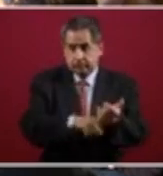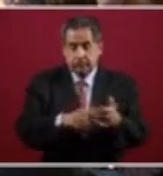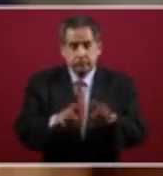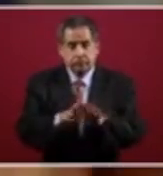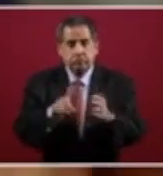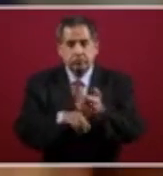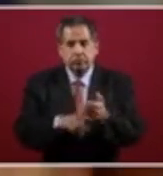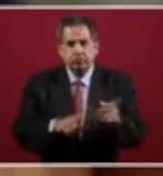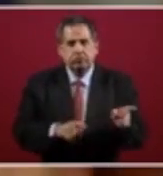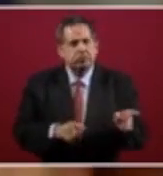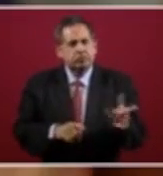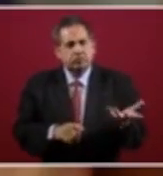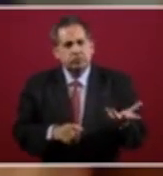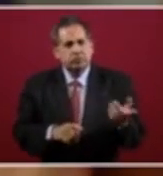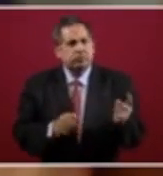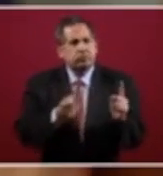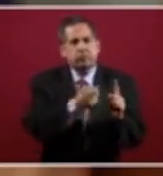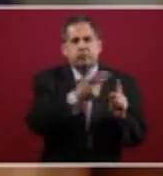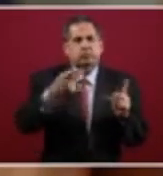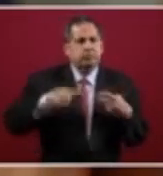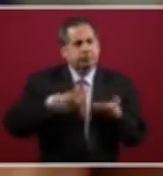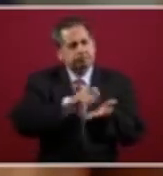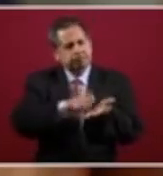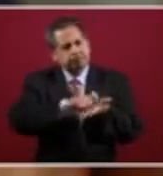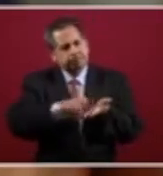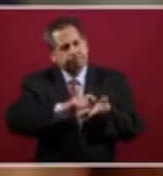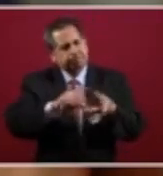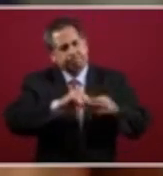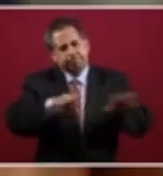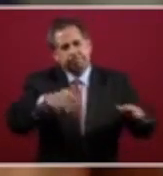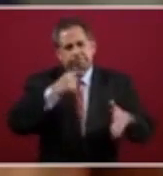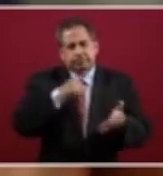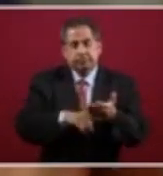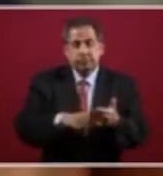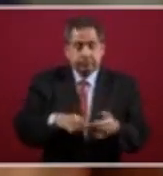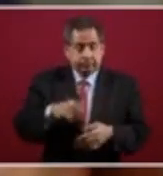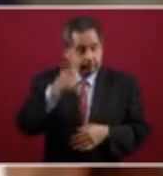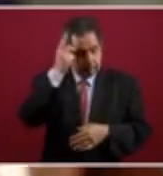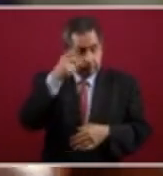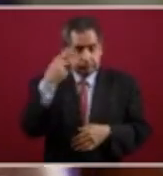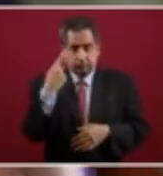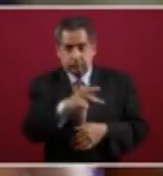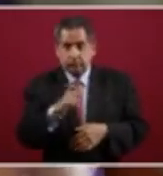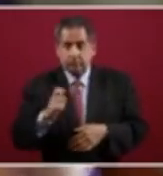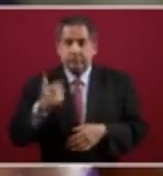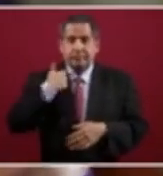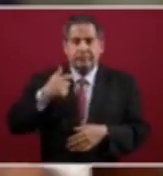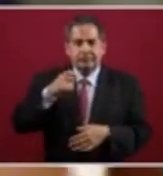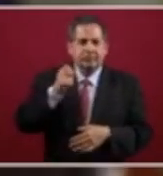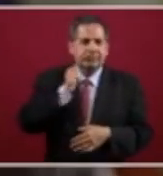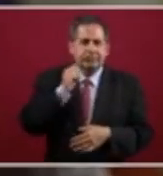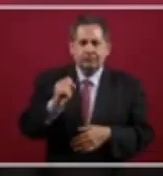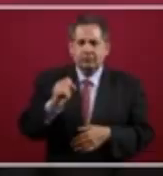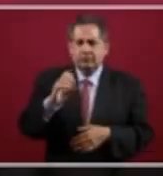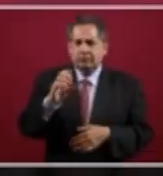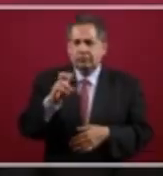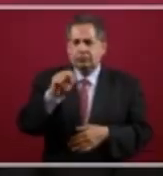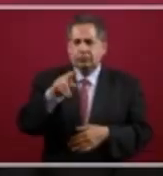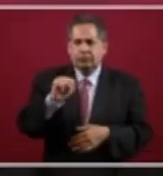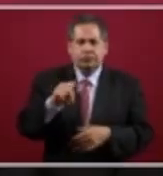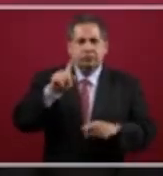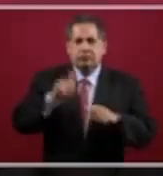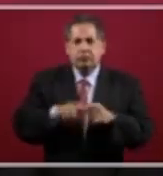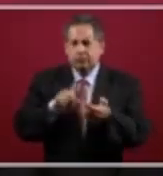un político. Algunos columnistas perfilan que la propiedad pertenecía al ex senador Germán Corona de Rosal. Queríamos saber